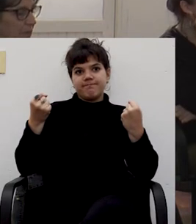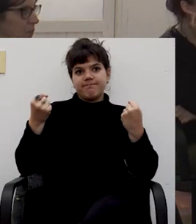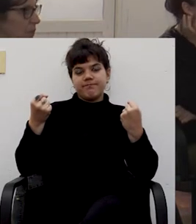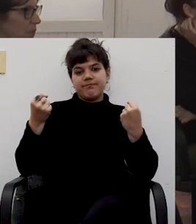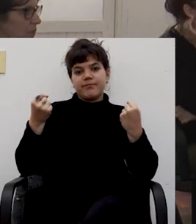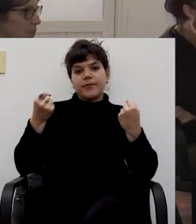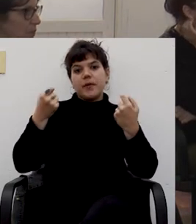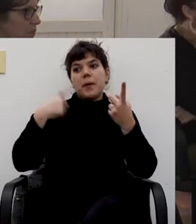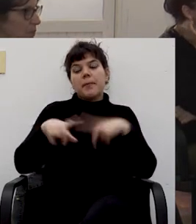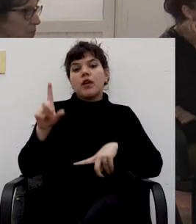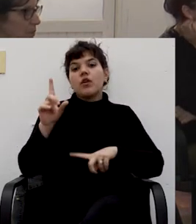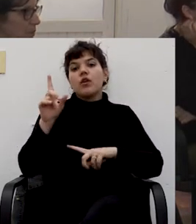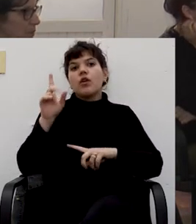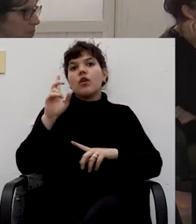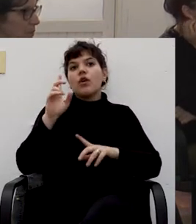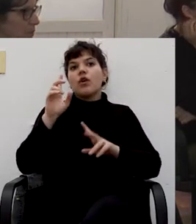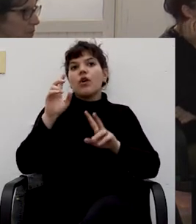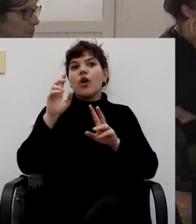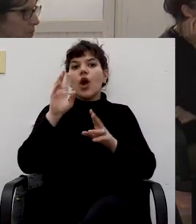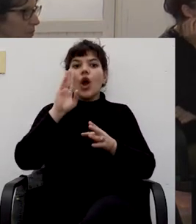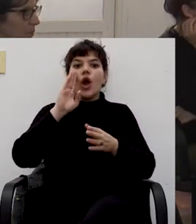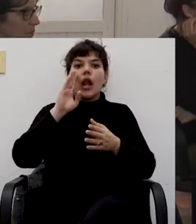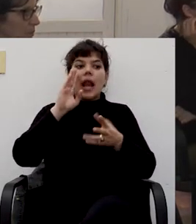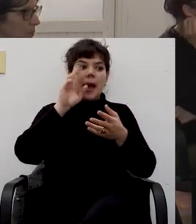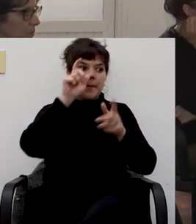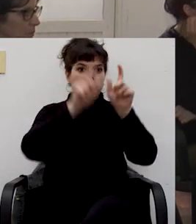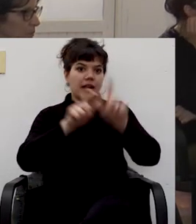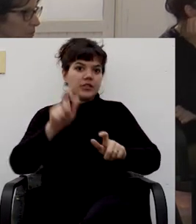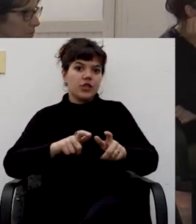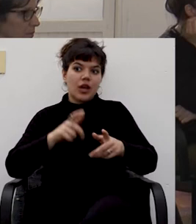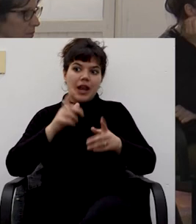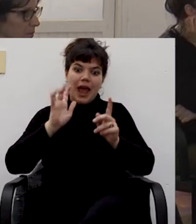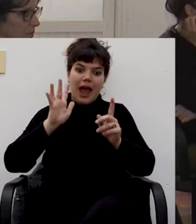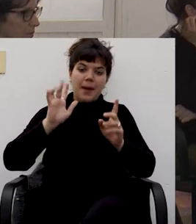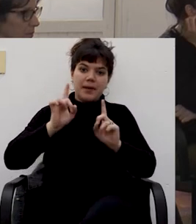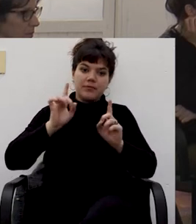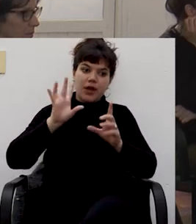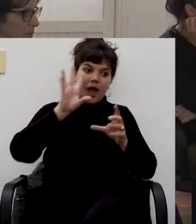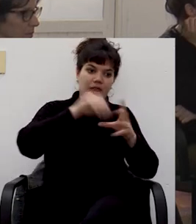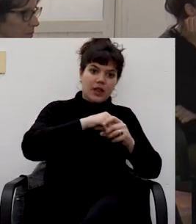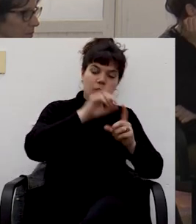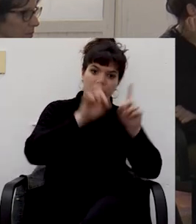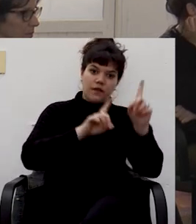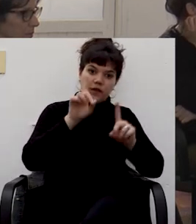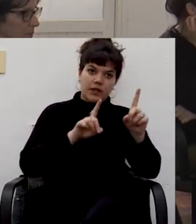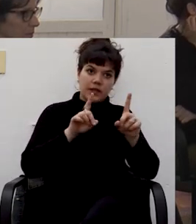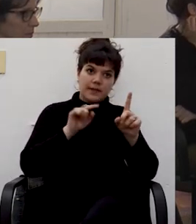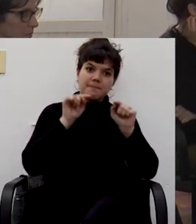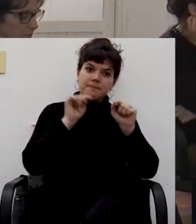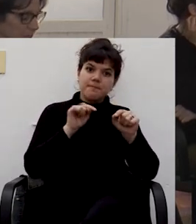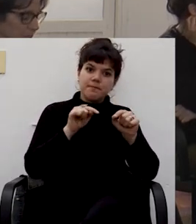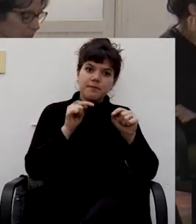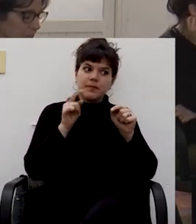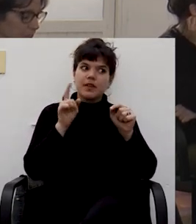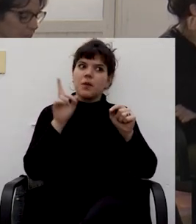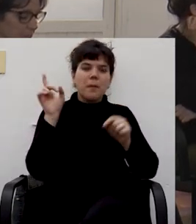Dale. Pero en términos de que la persona es parte de la propia universidad, eso nos es como